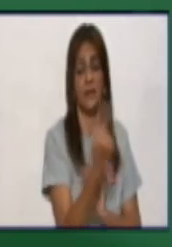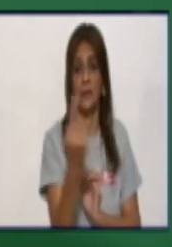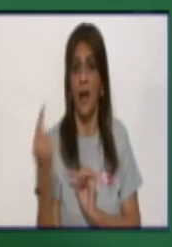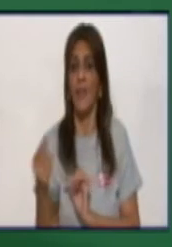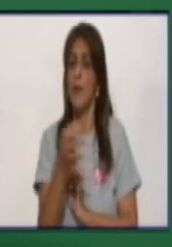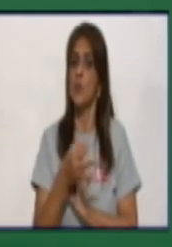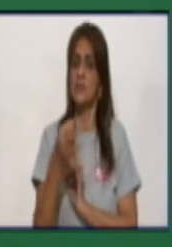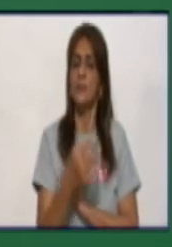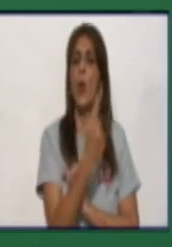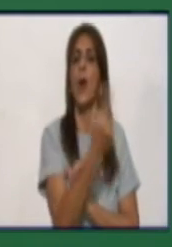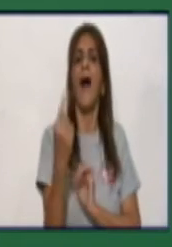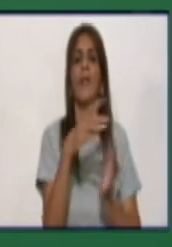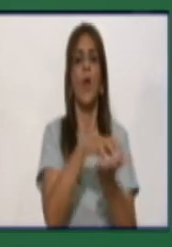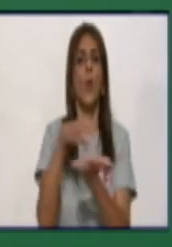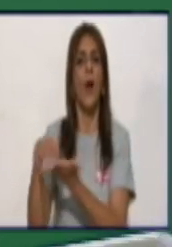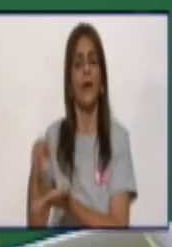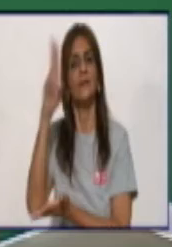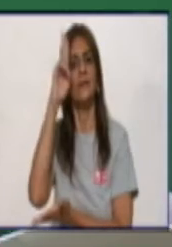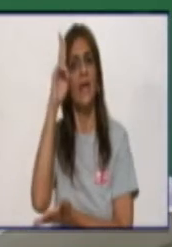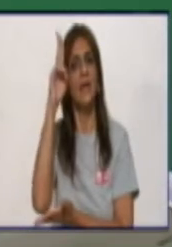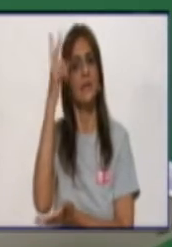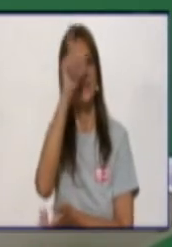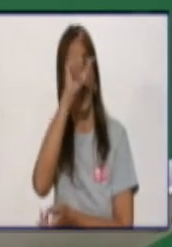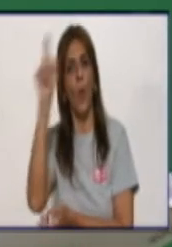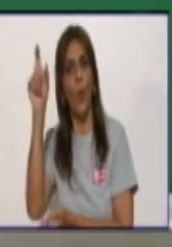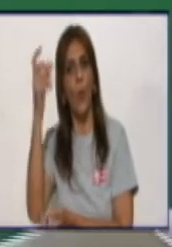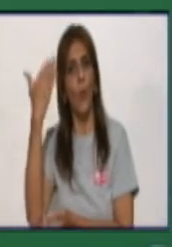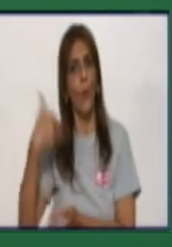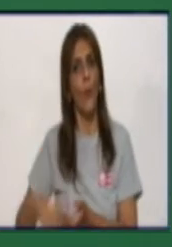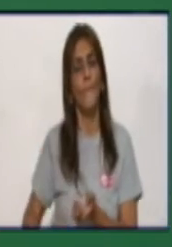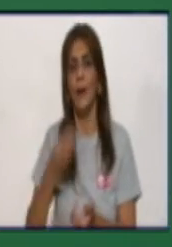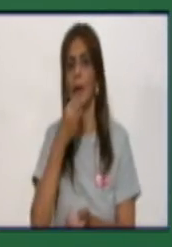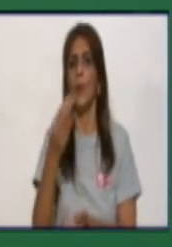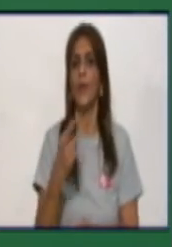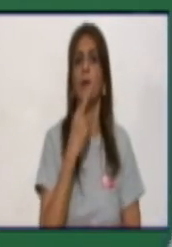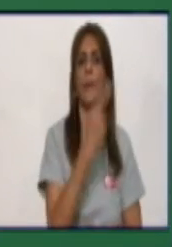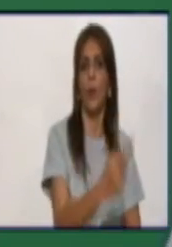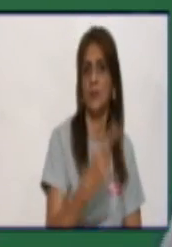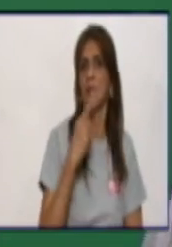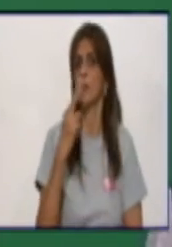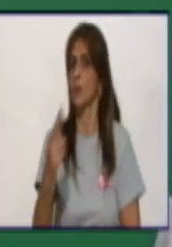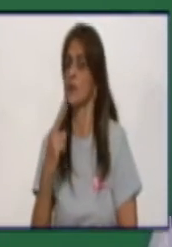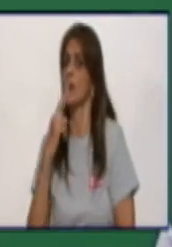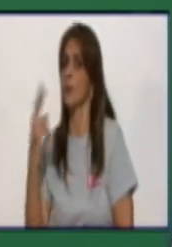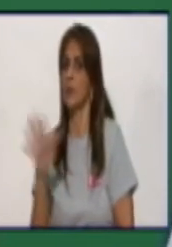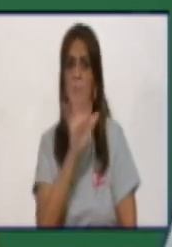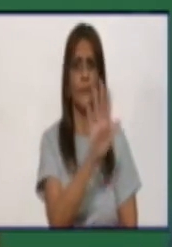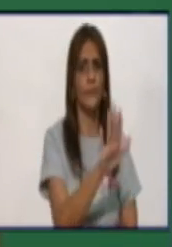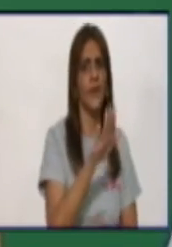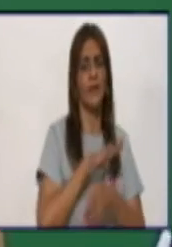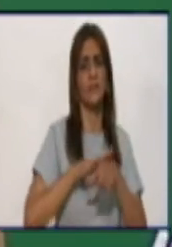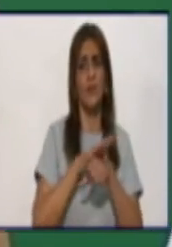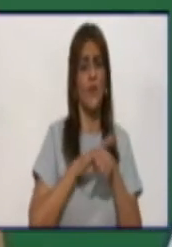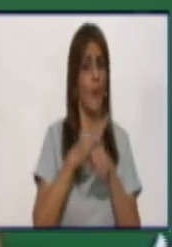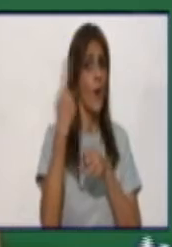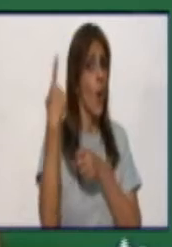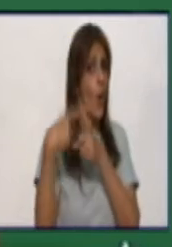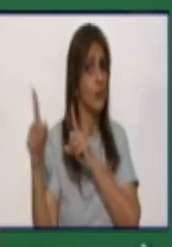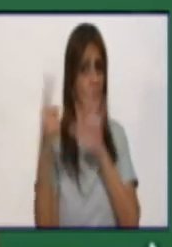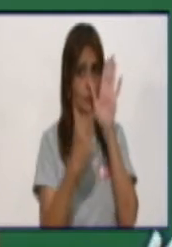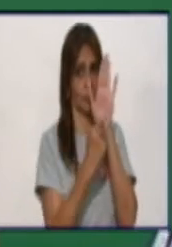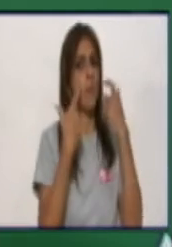cada una de las instituciones para seguir dando dando respuesta y otra y discúlpame la medida importante para